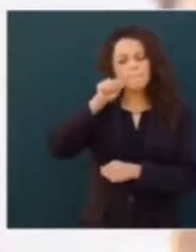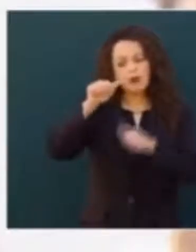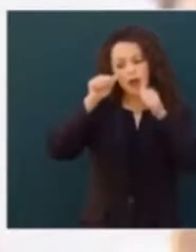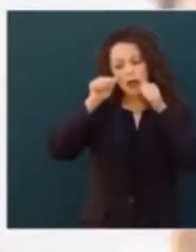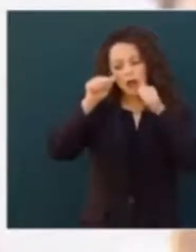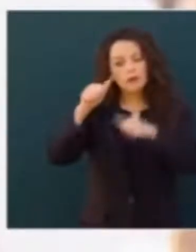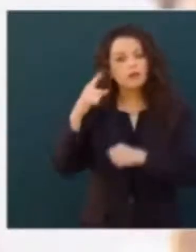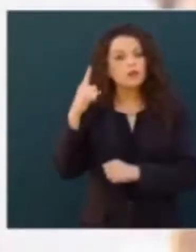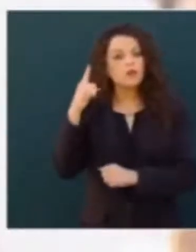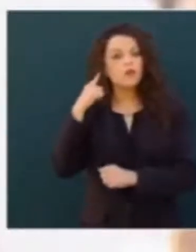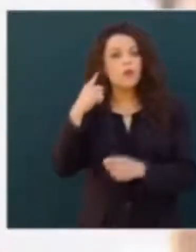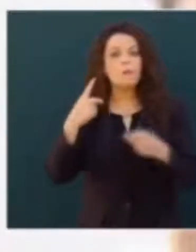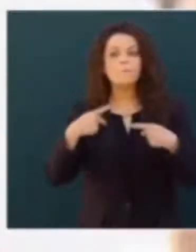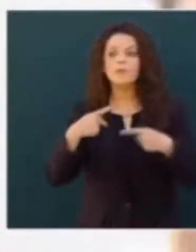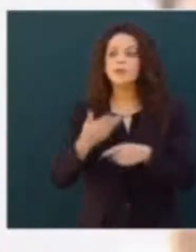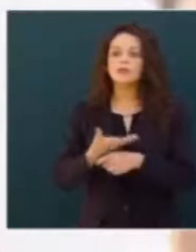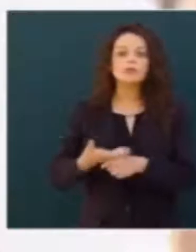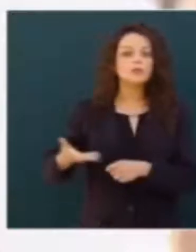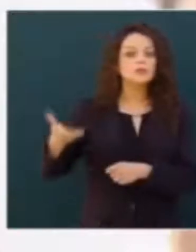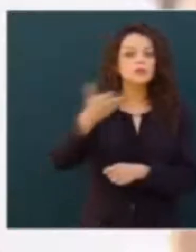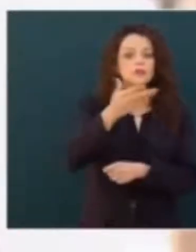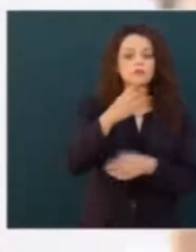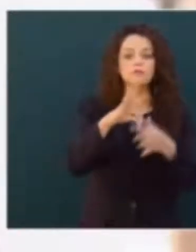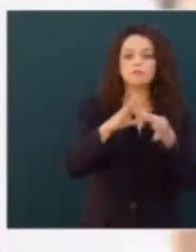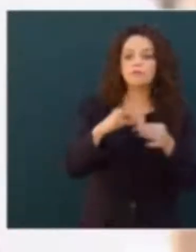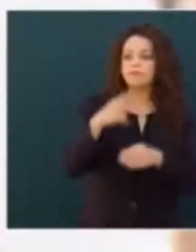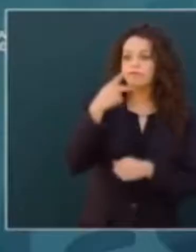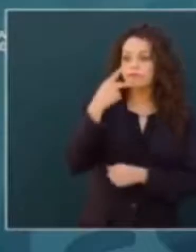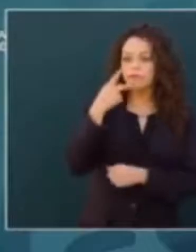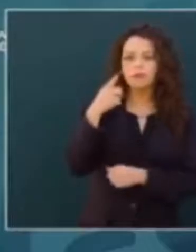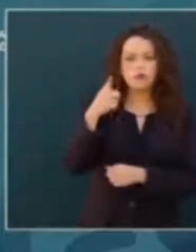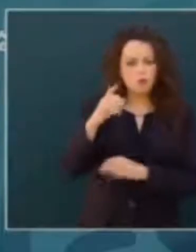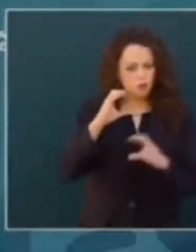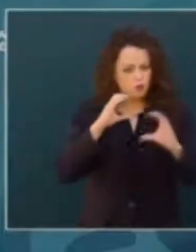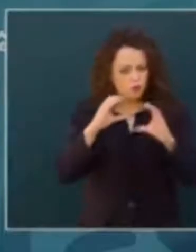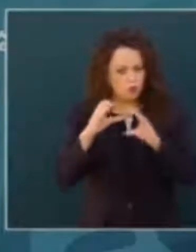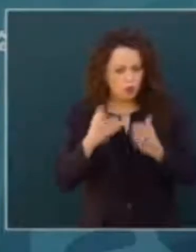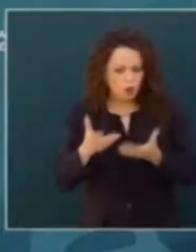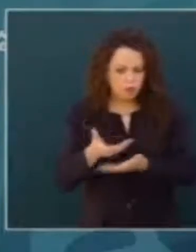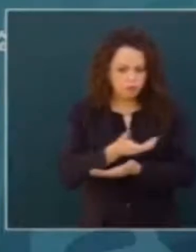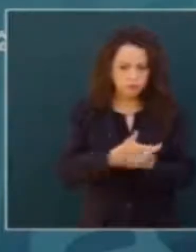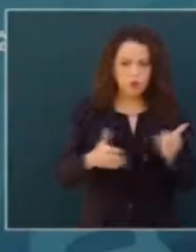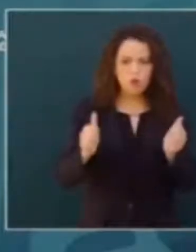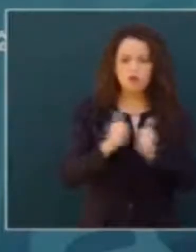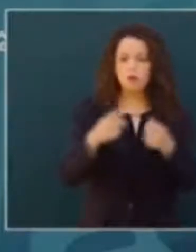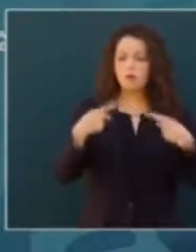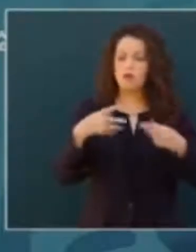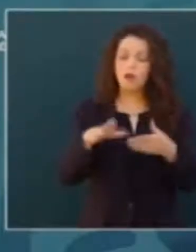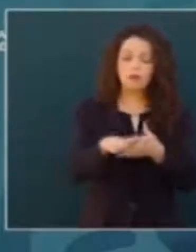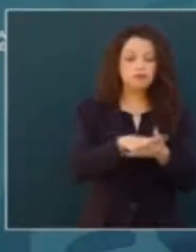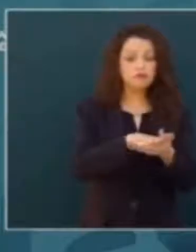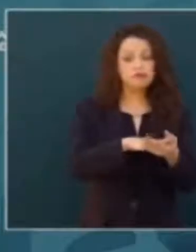que convivía con los humildes y los desposeídos y que no permitió